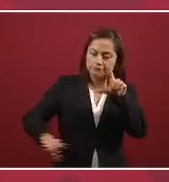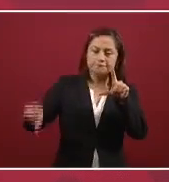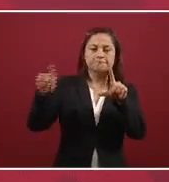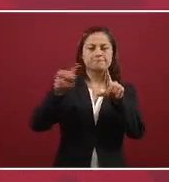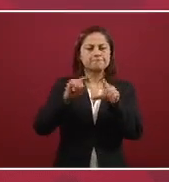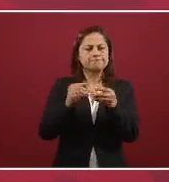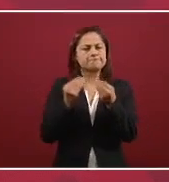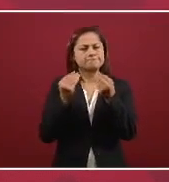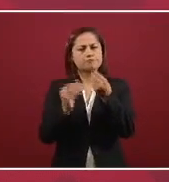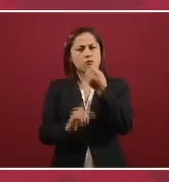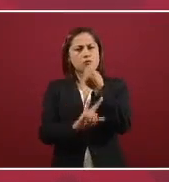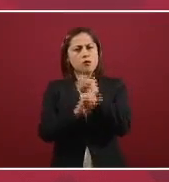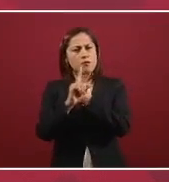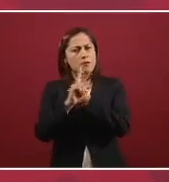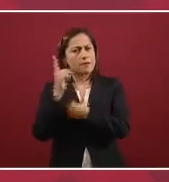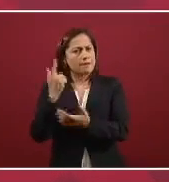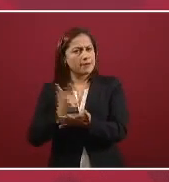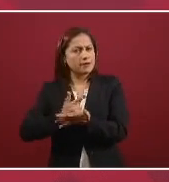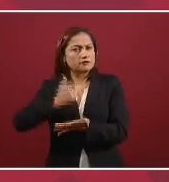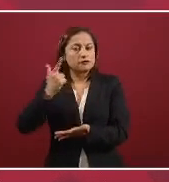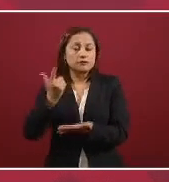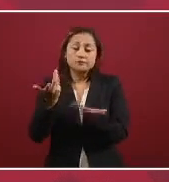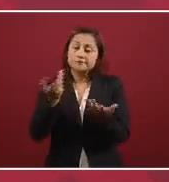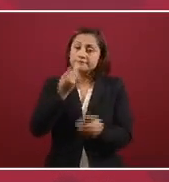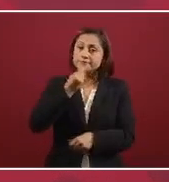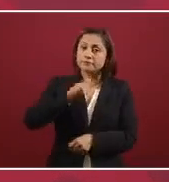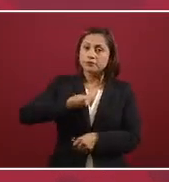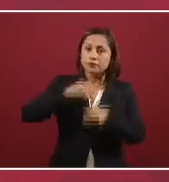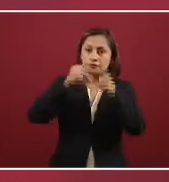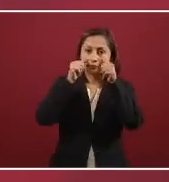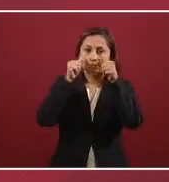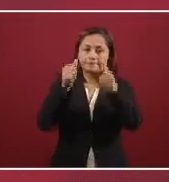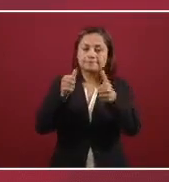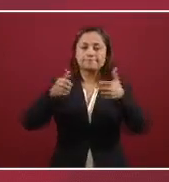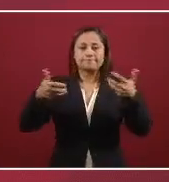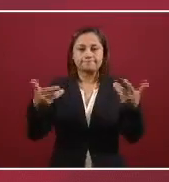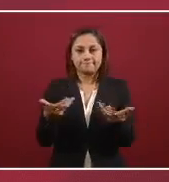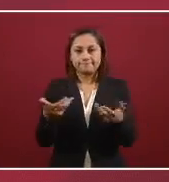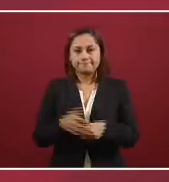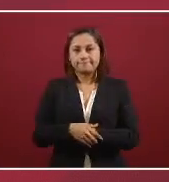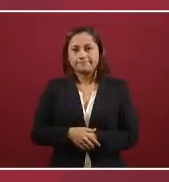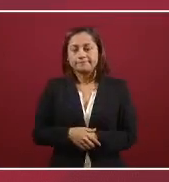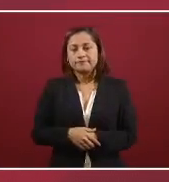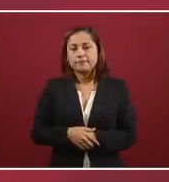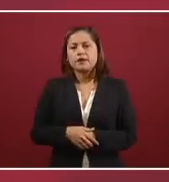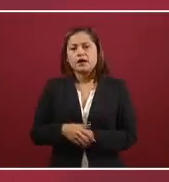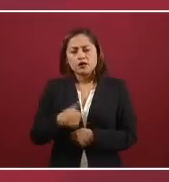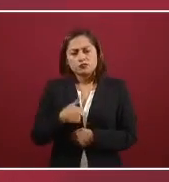enfrentar. Y estoy optimista